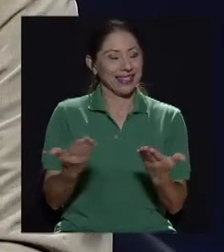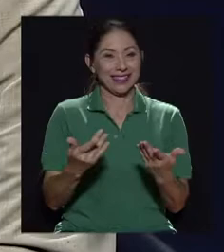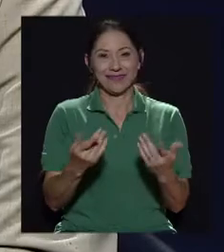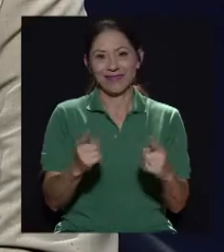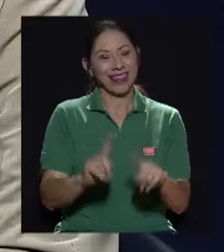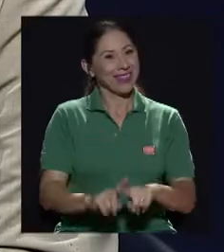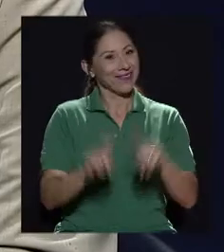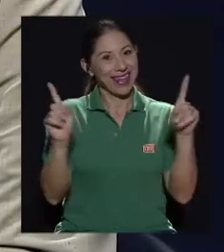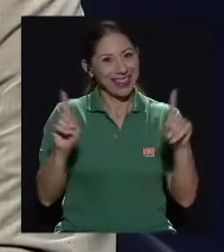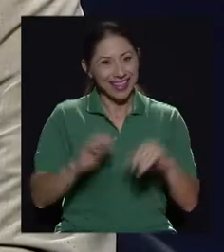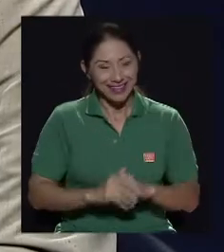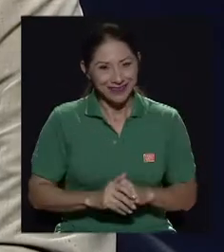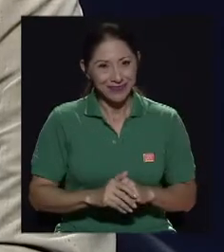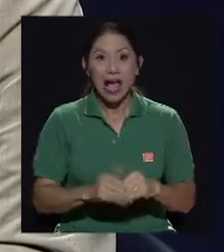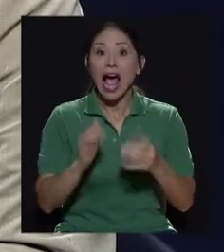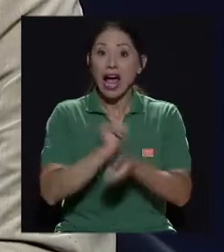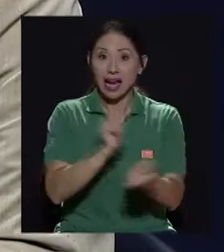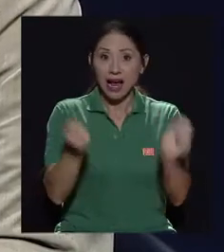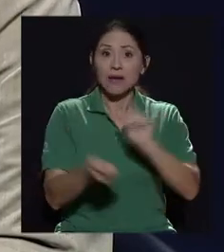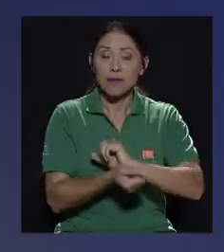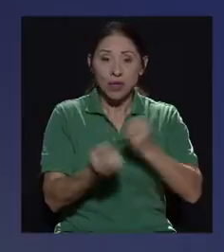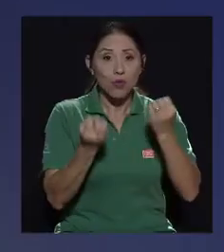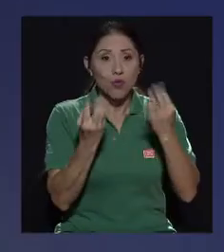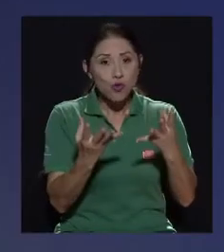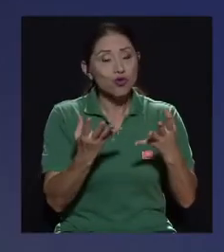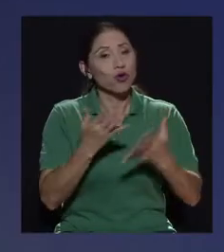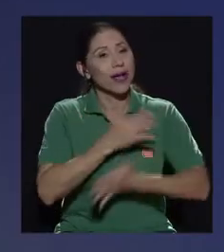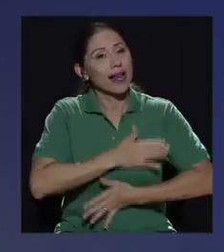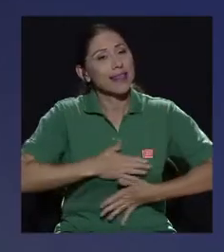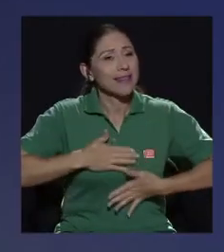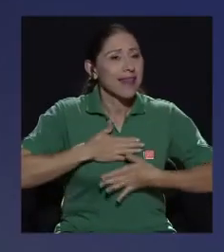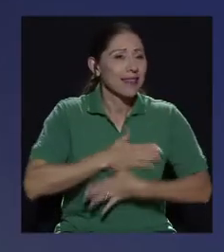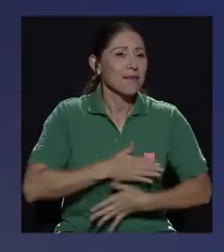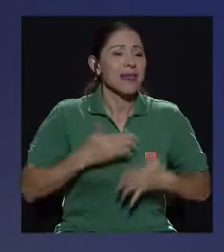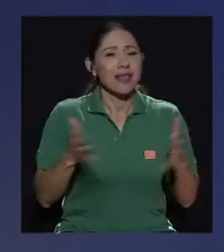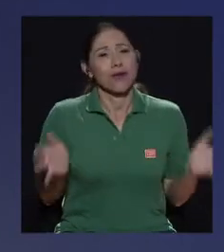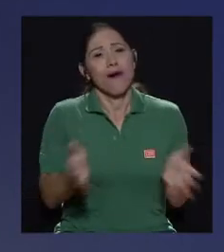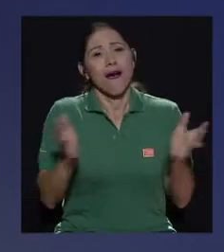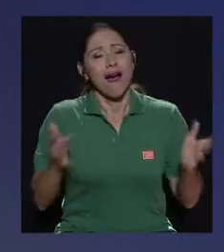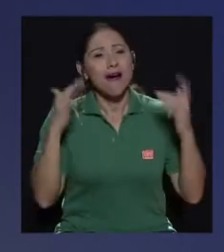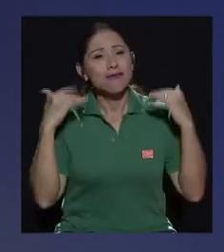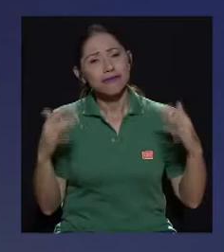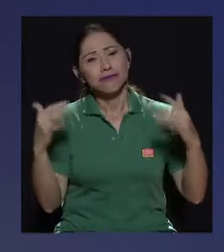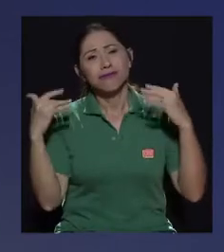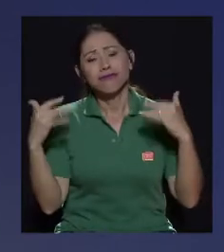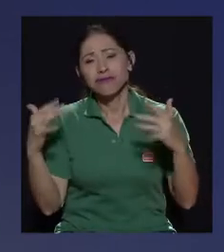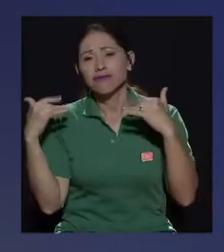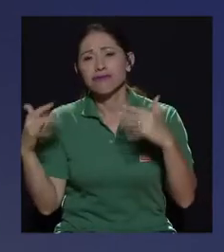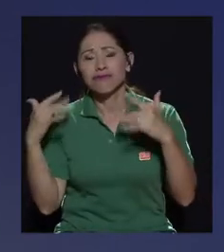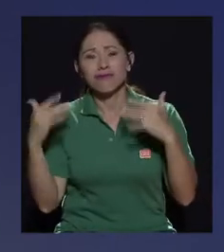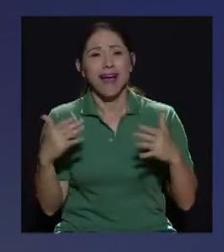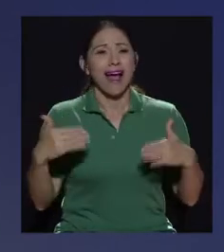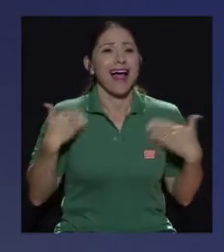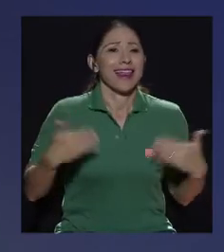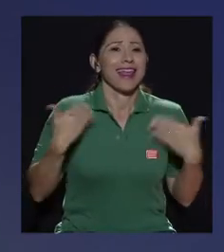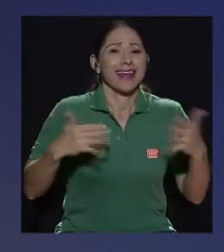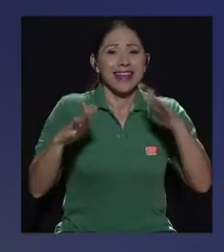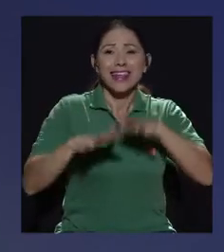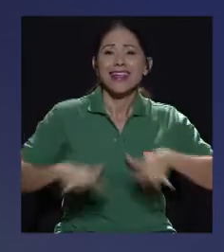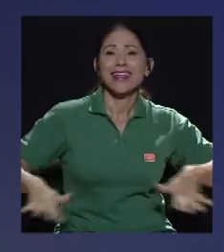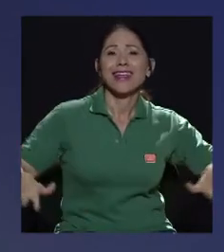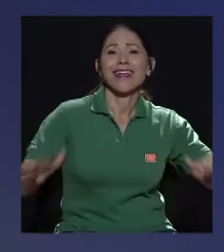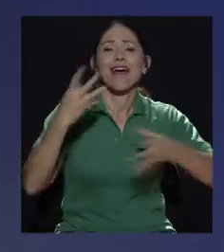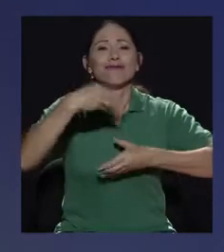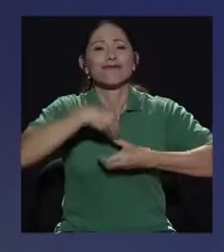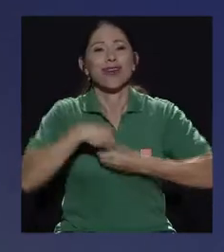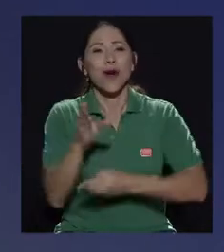es muy diferente ha cambiado mucho ahora el entretenimiento fomenta el ruido y la alegría que florece